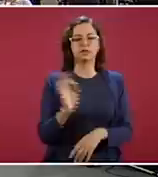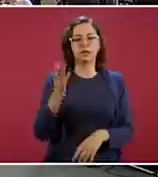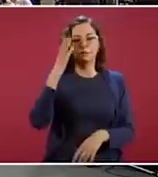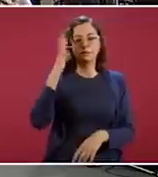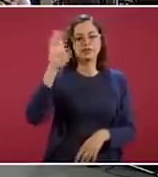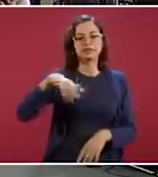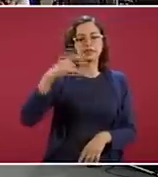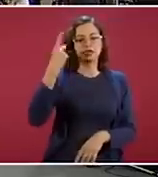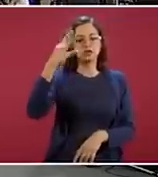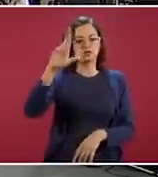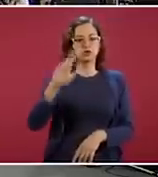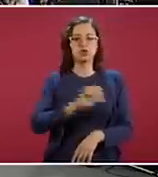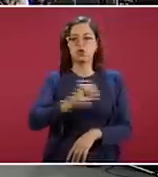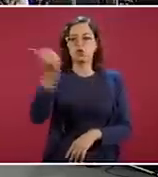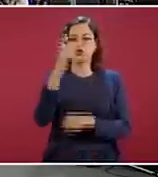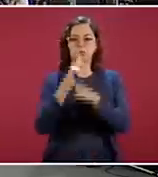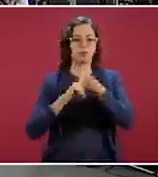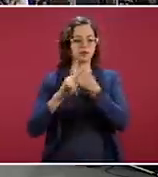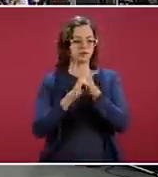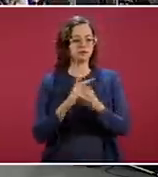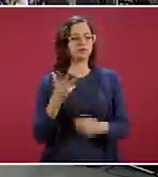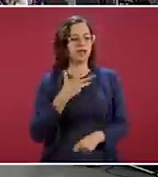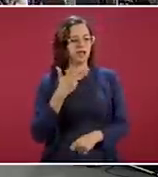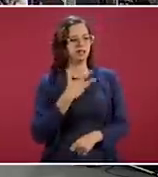tiene doctorado en el extranjero.